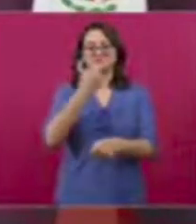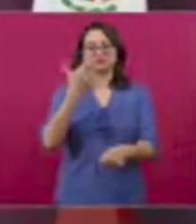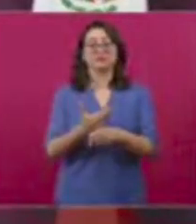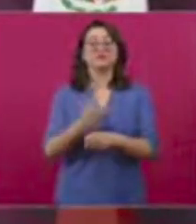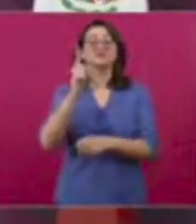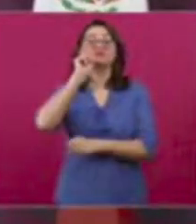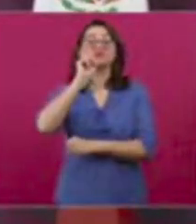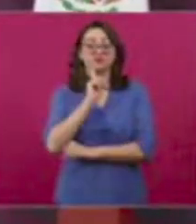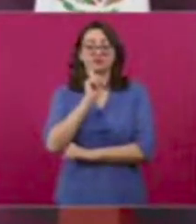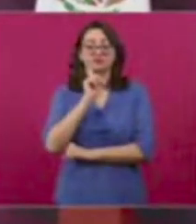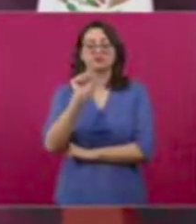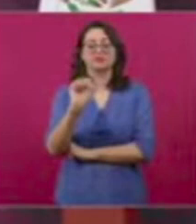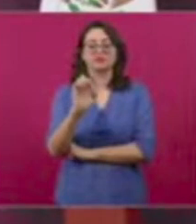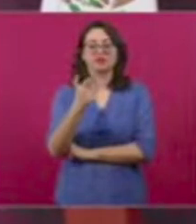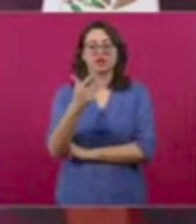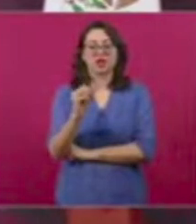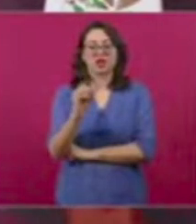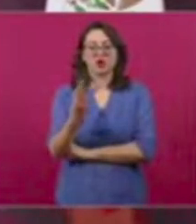Gobernación